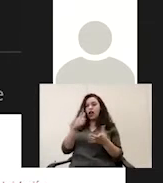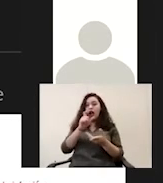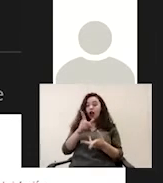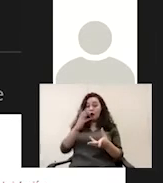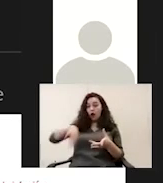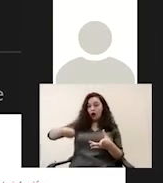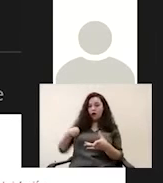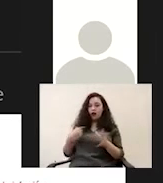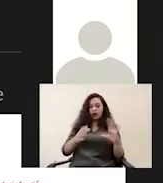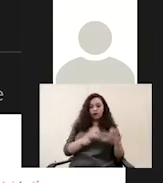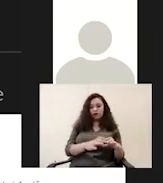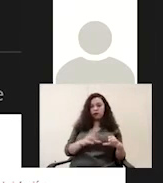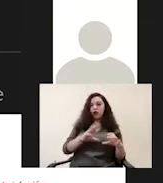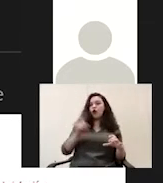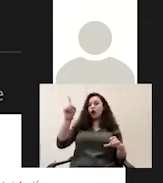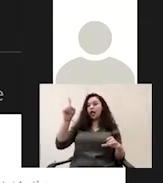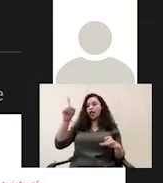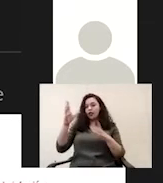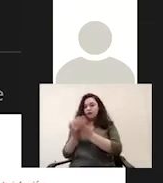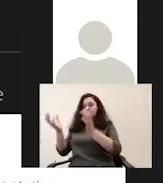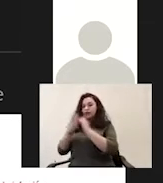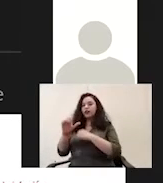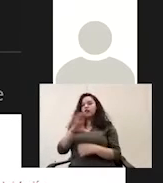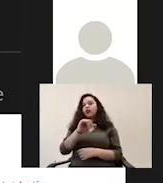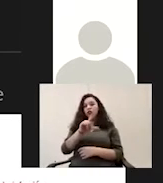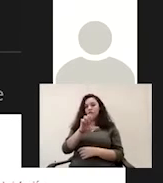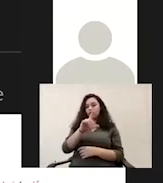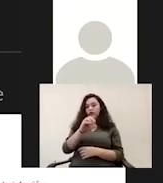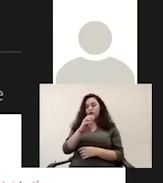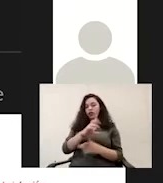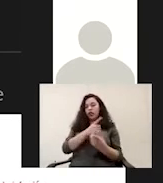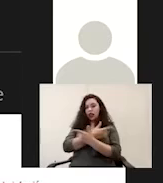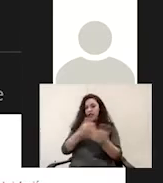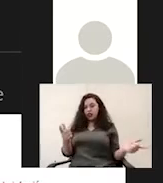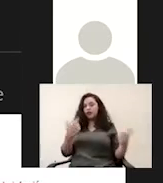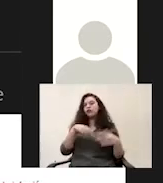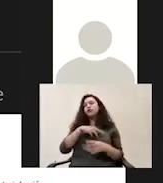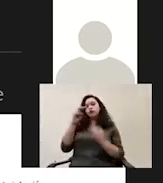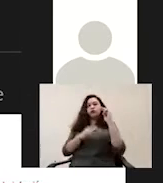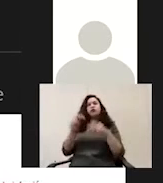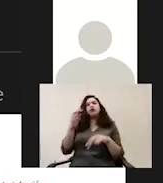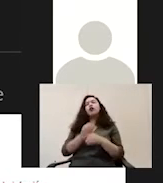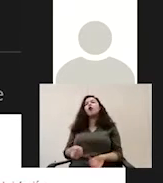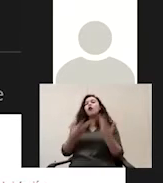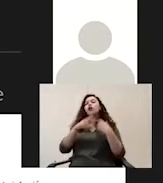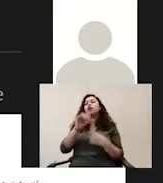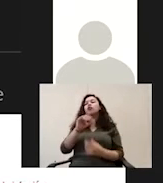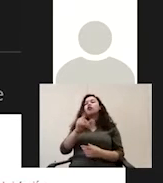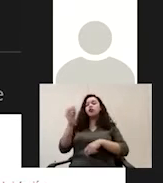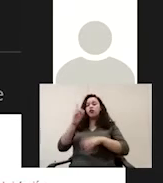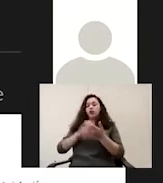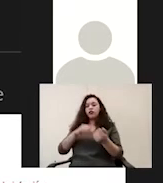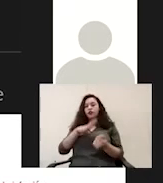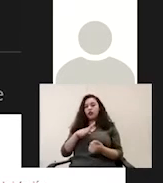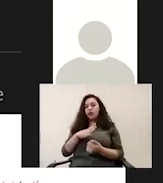saber cómo está la cloración, el cloro libre residual, para que nosotros sepamos qué cantidad de cloro está manejando. Se tiene que